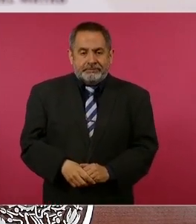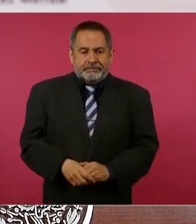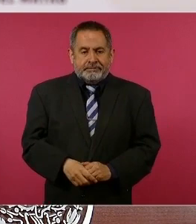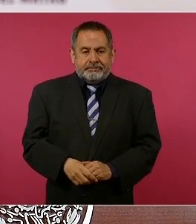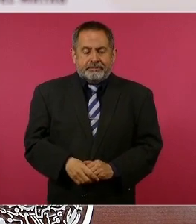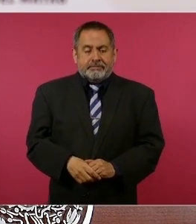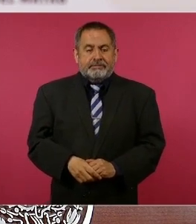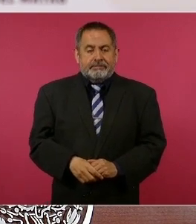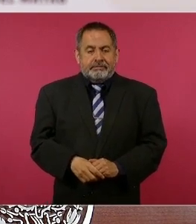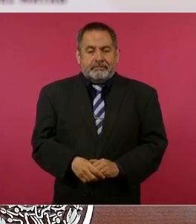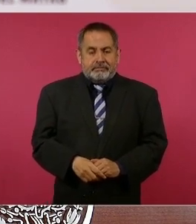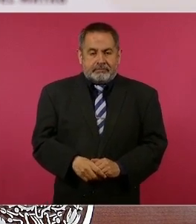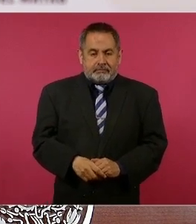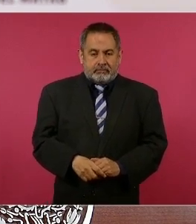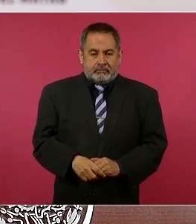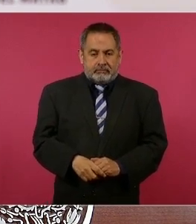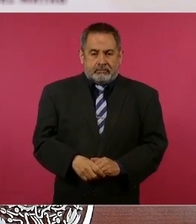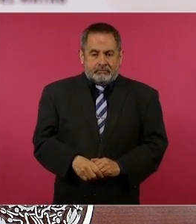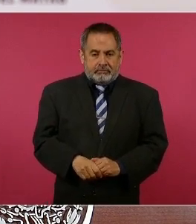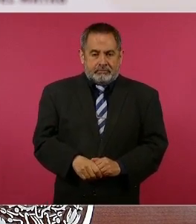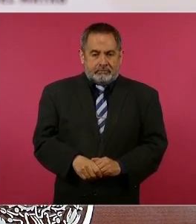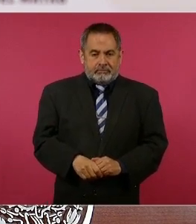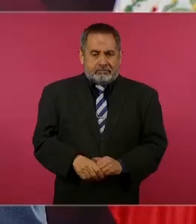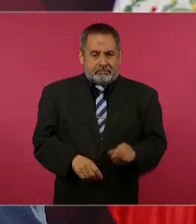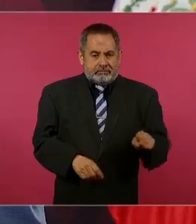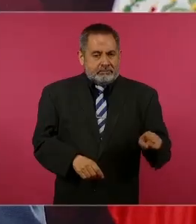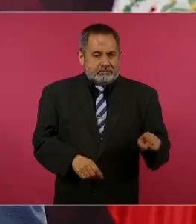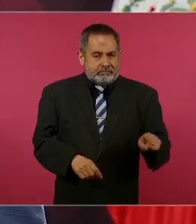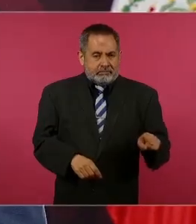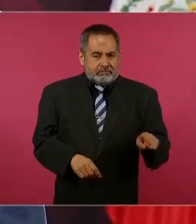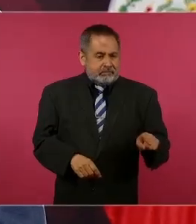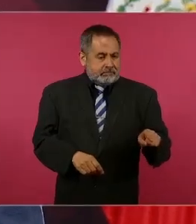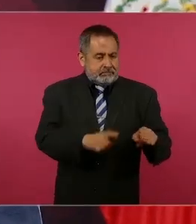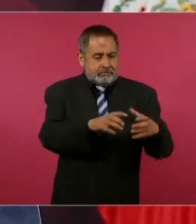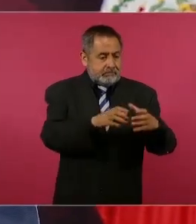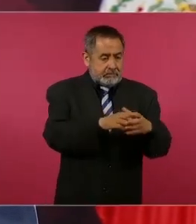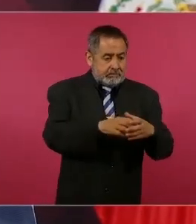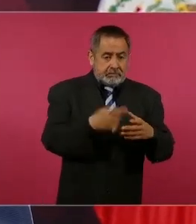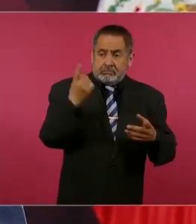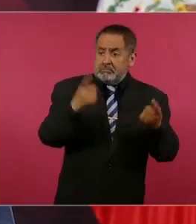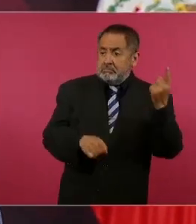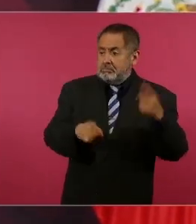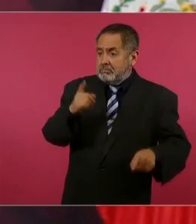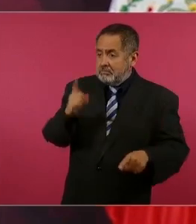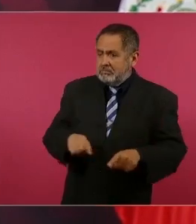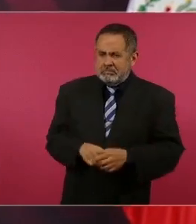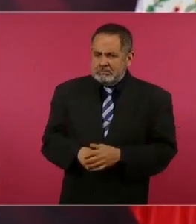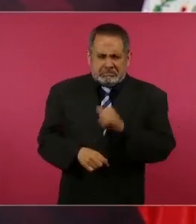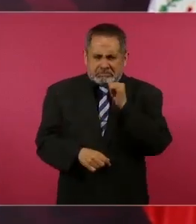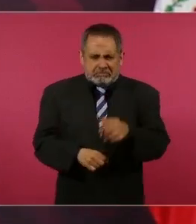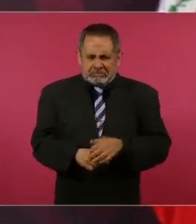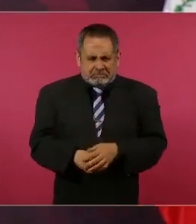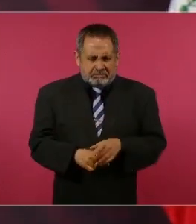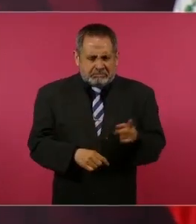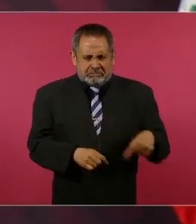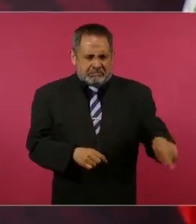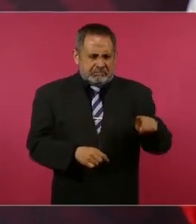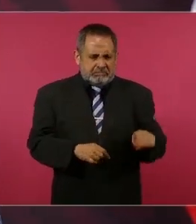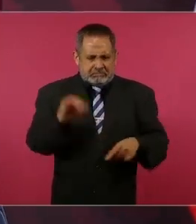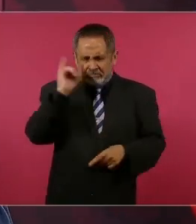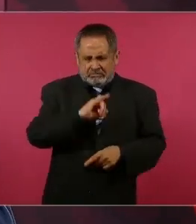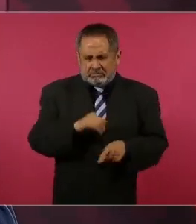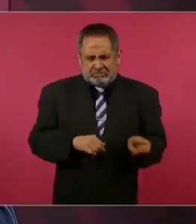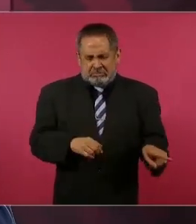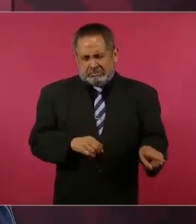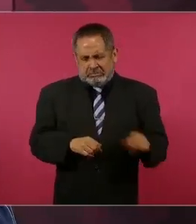que no necesariamente son los que mandan o los jefes, por lo